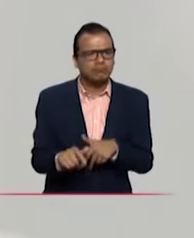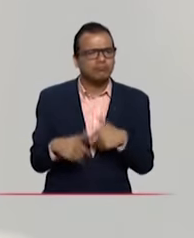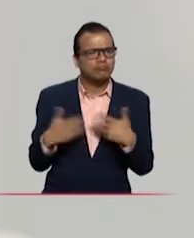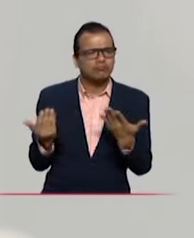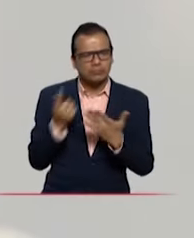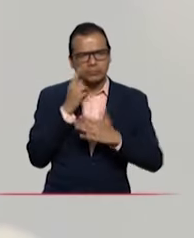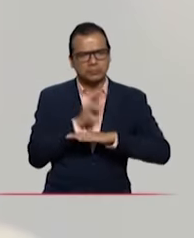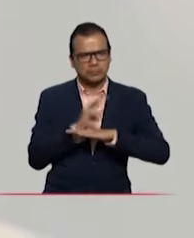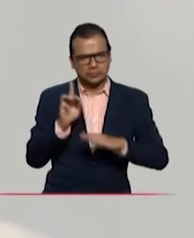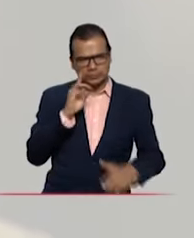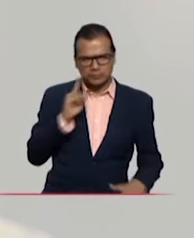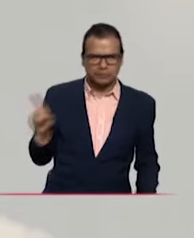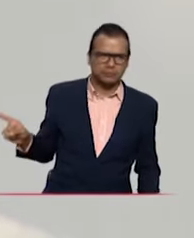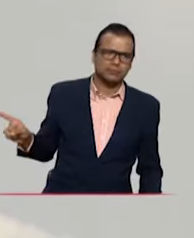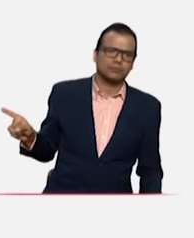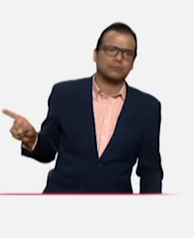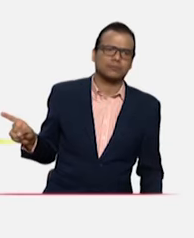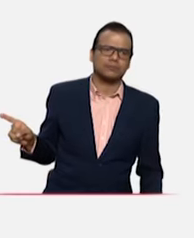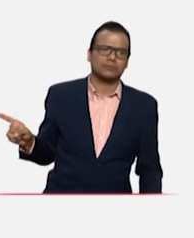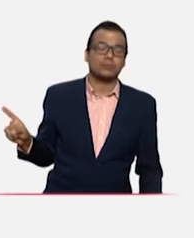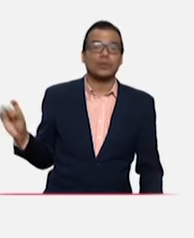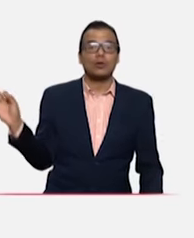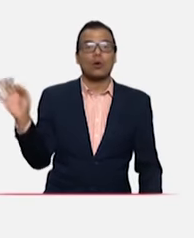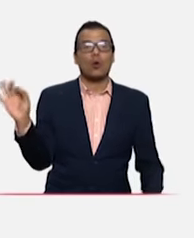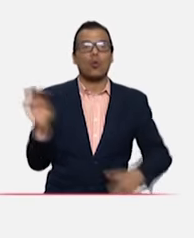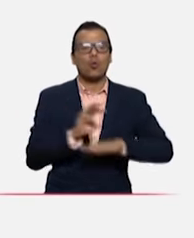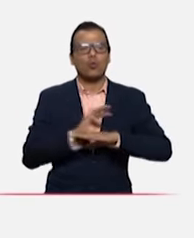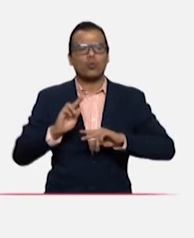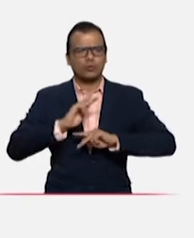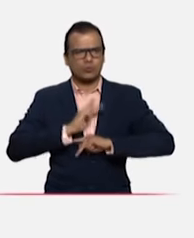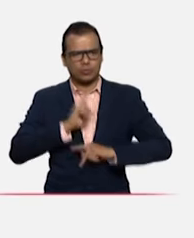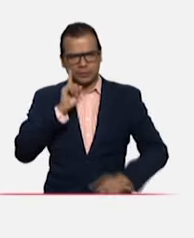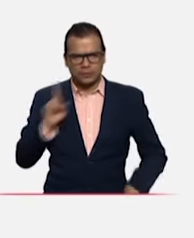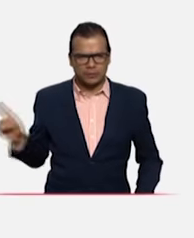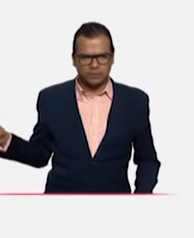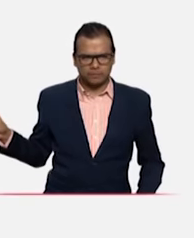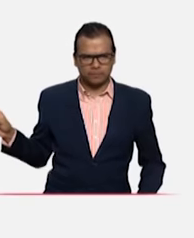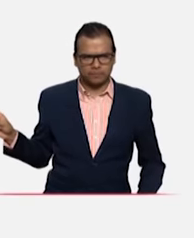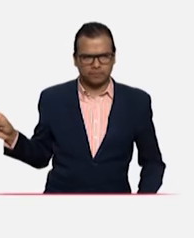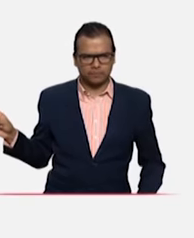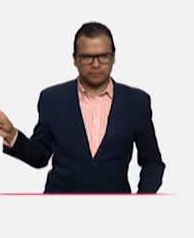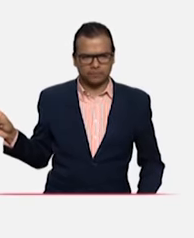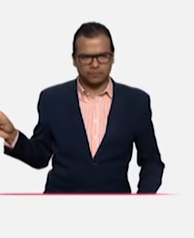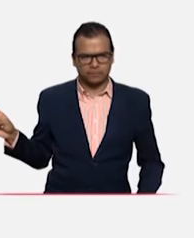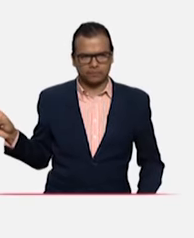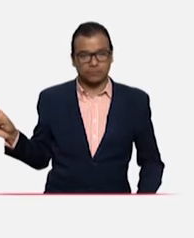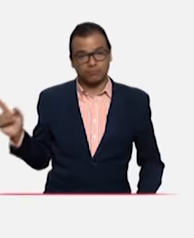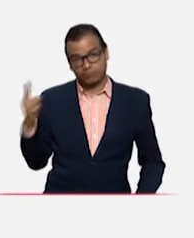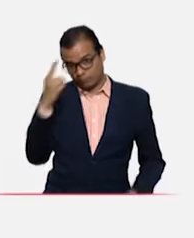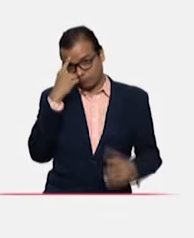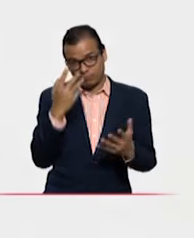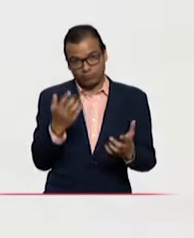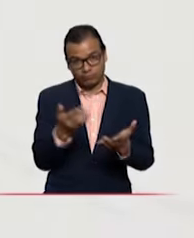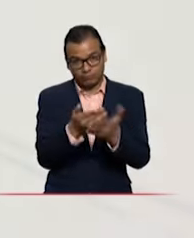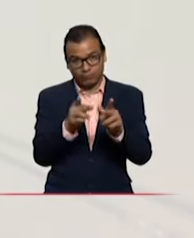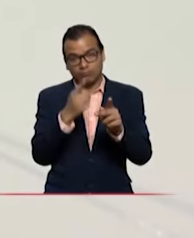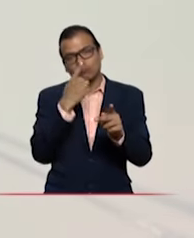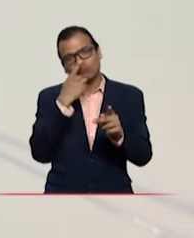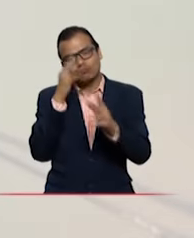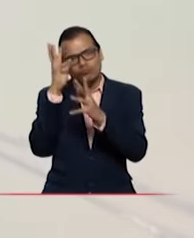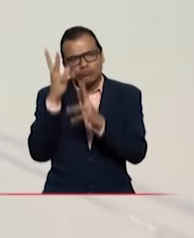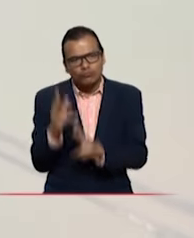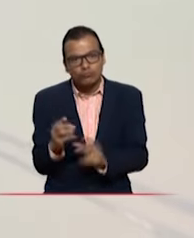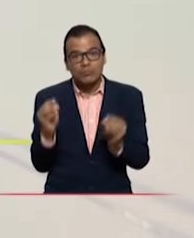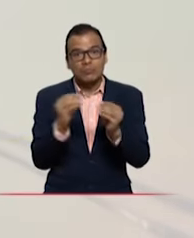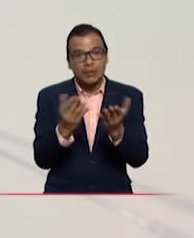gratuitamente desde butterflycatalogs.com o desde nuestra página ecopedia.cbc.gov.co. La idea es atraer muchas personas para